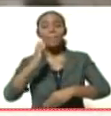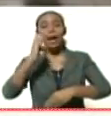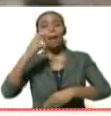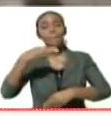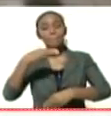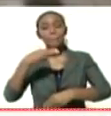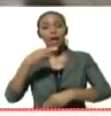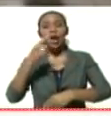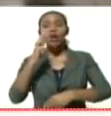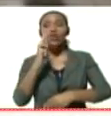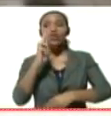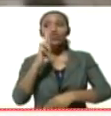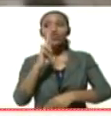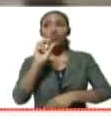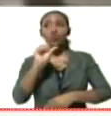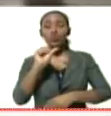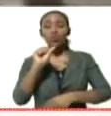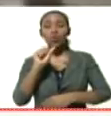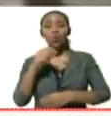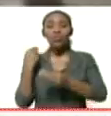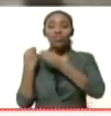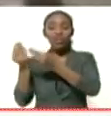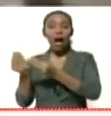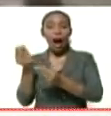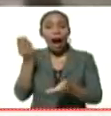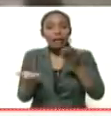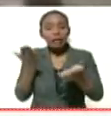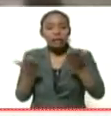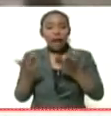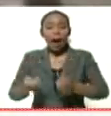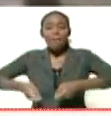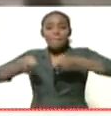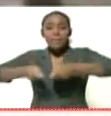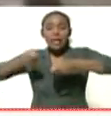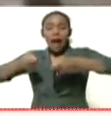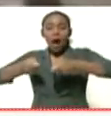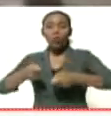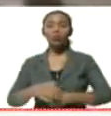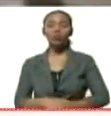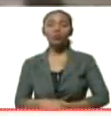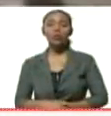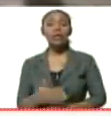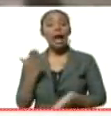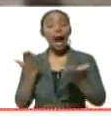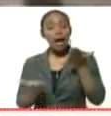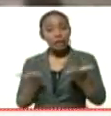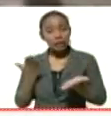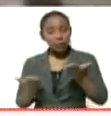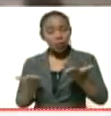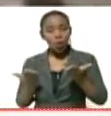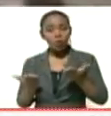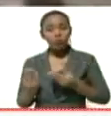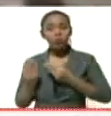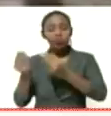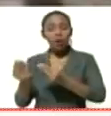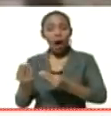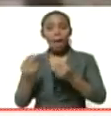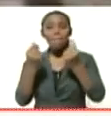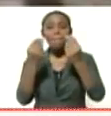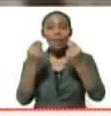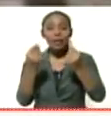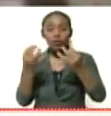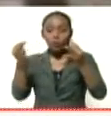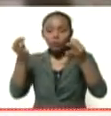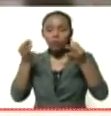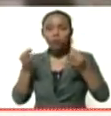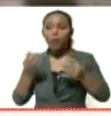dará estabilidad al mercado, le dará estabilidad a precios justos